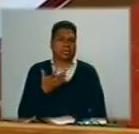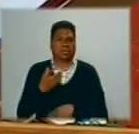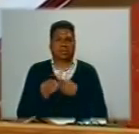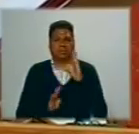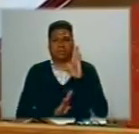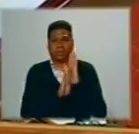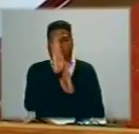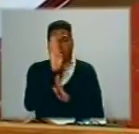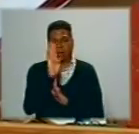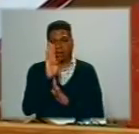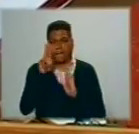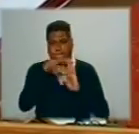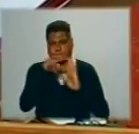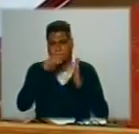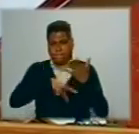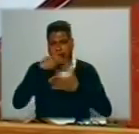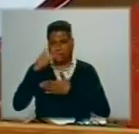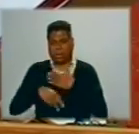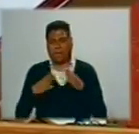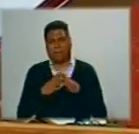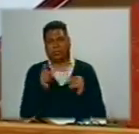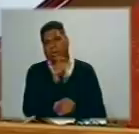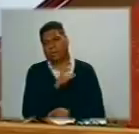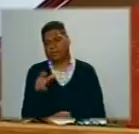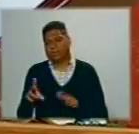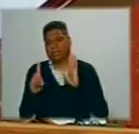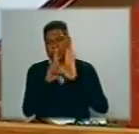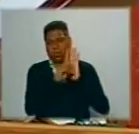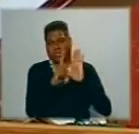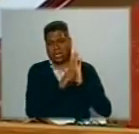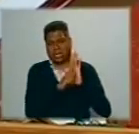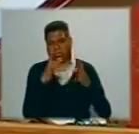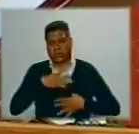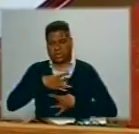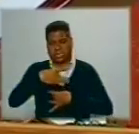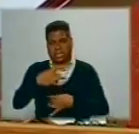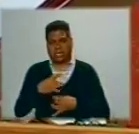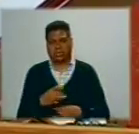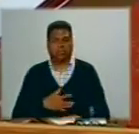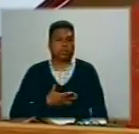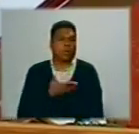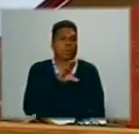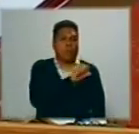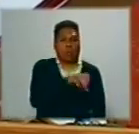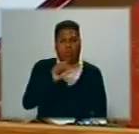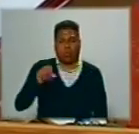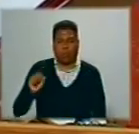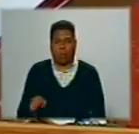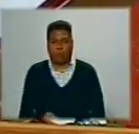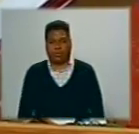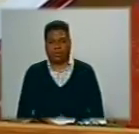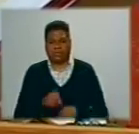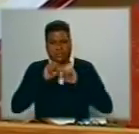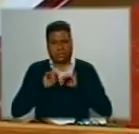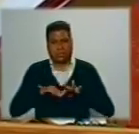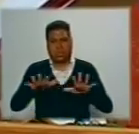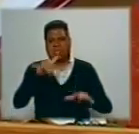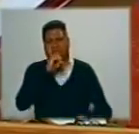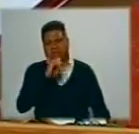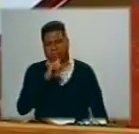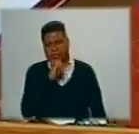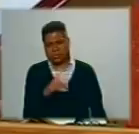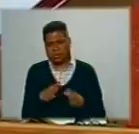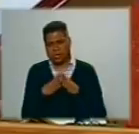e información dirigidas a las personas sobre sus derechos e intereses en materia de acceso a los bienes y servicios, incluida la información sobre